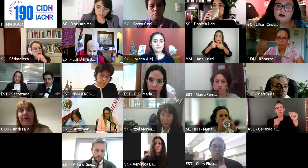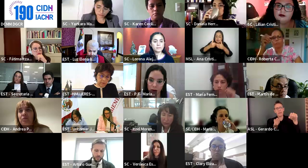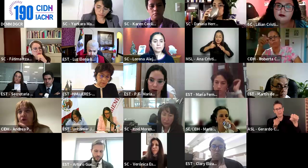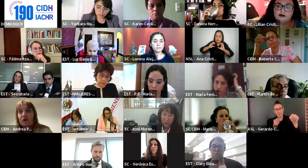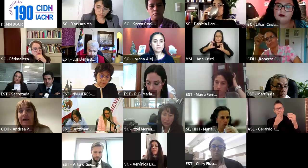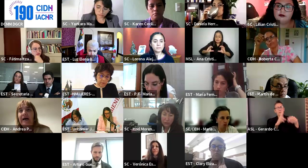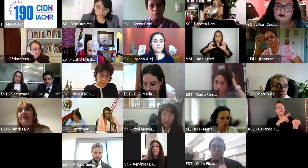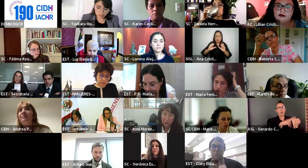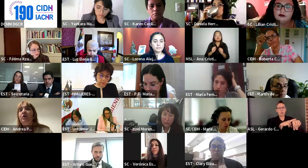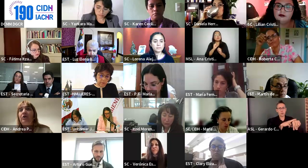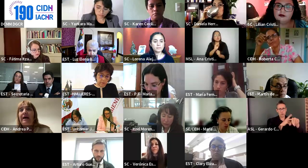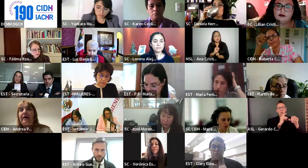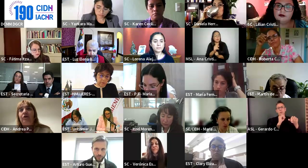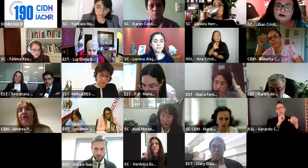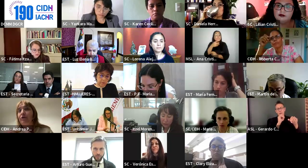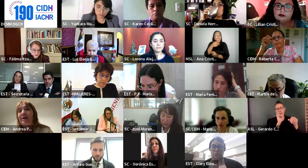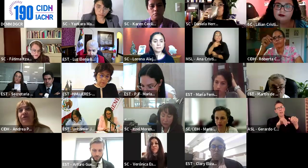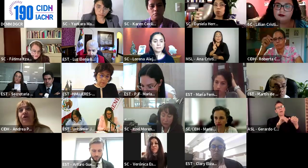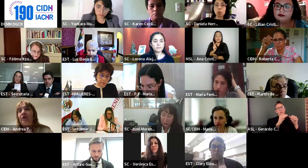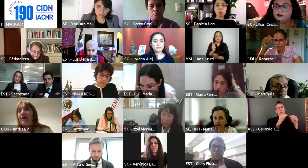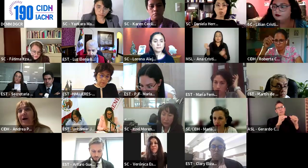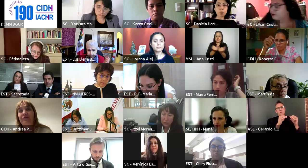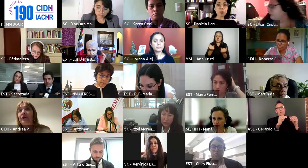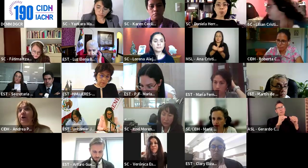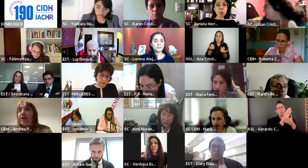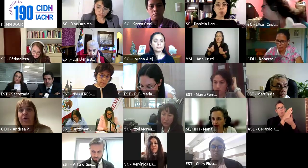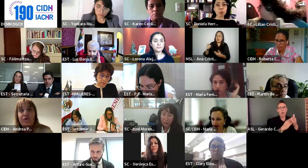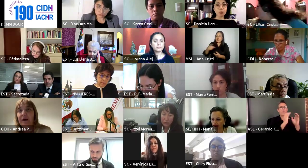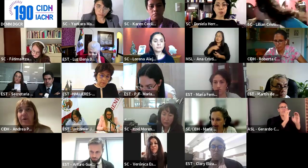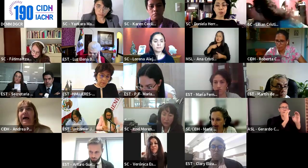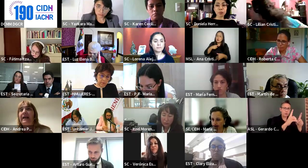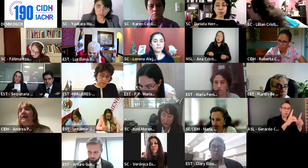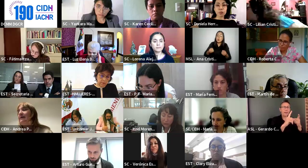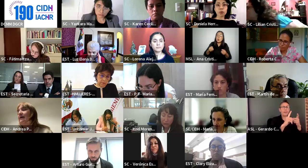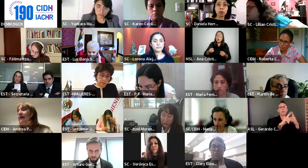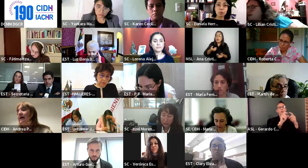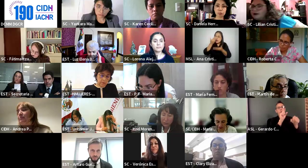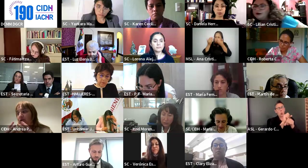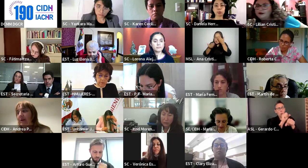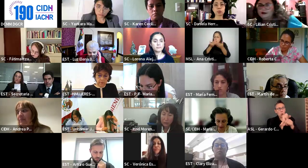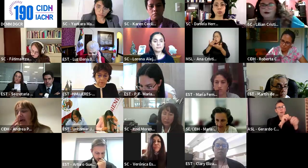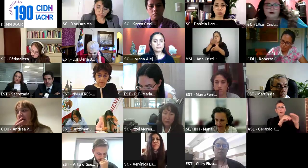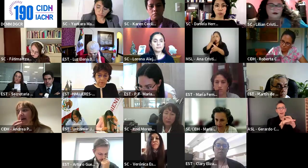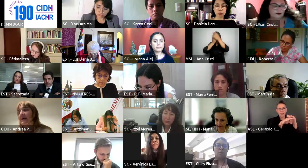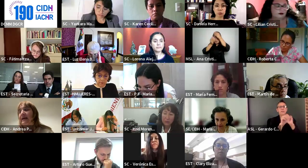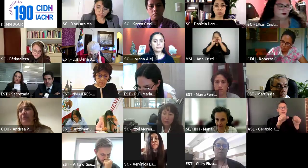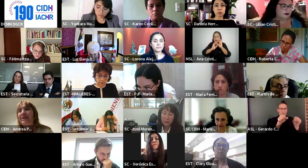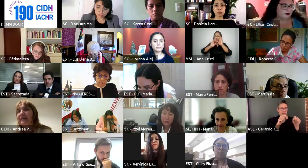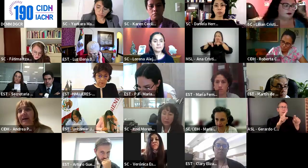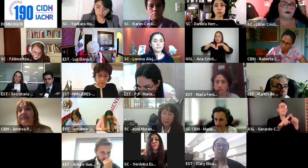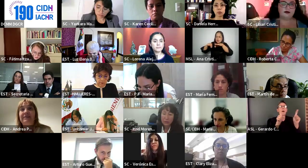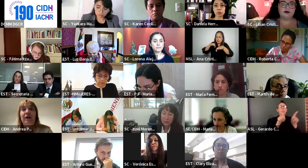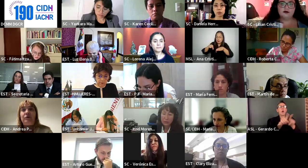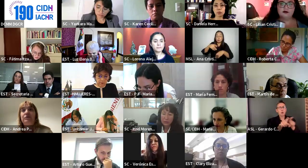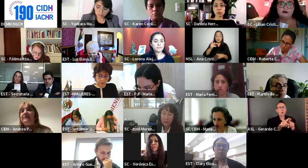tienen que ver mucho con la formación, con la educación y con la inclusión laboral, pero también las